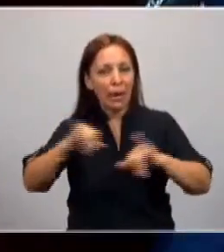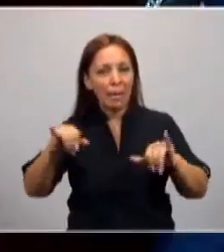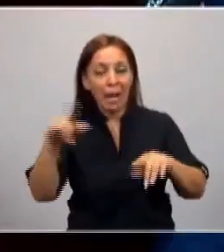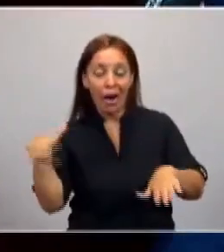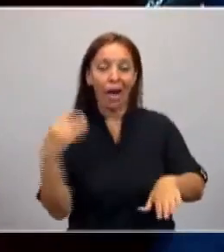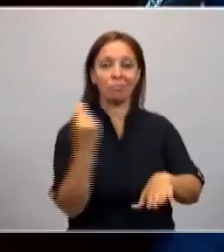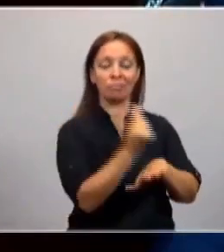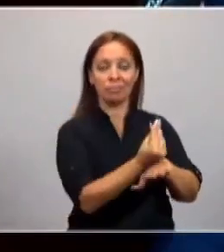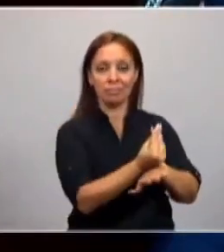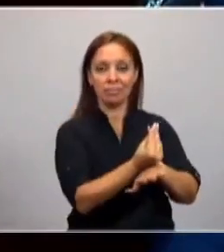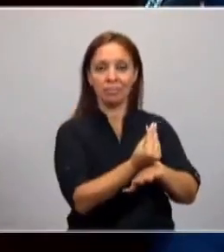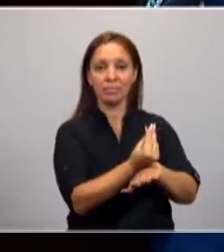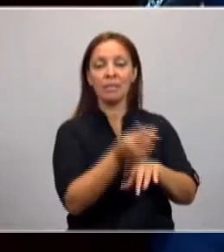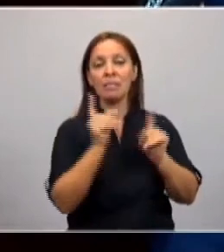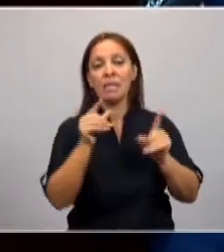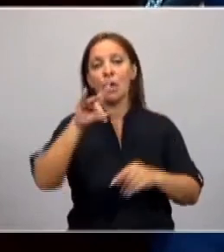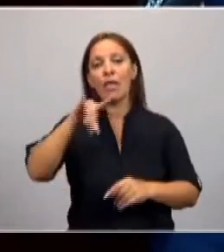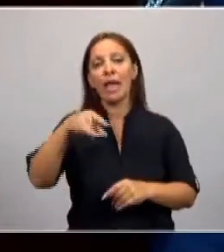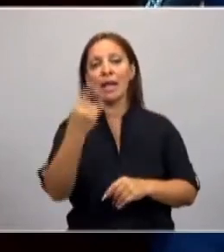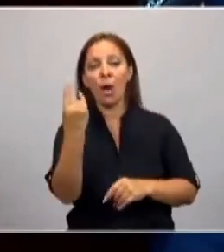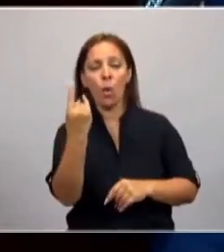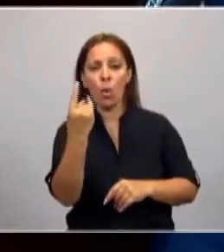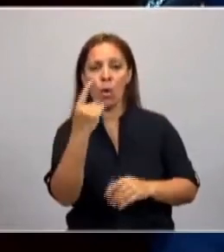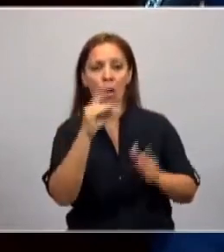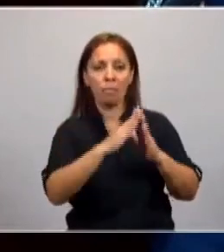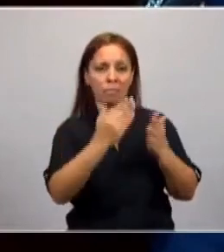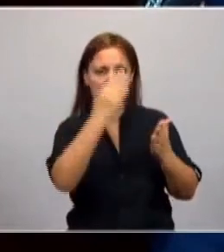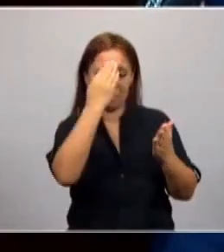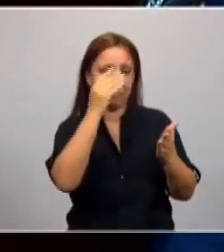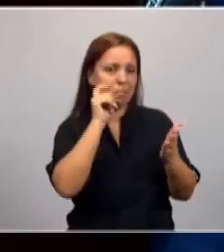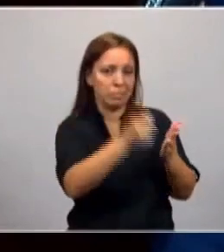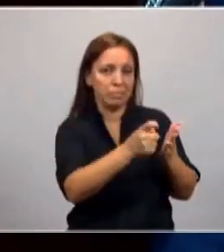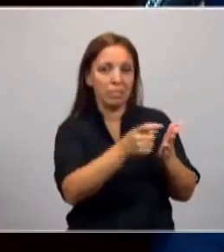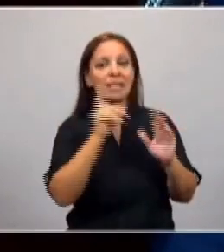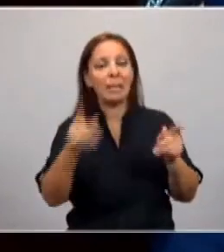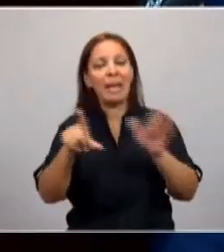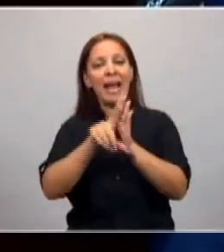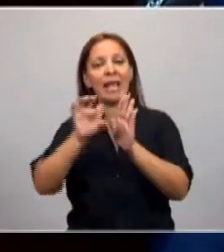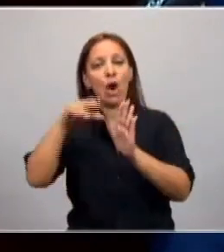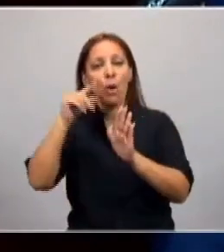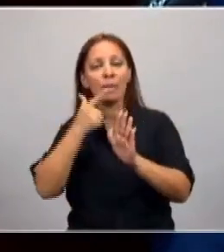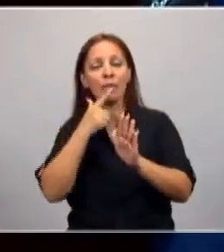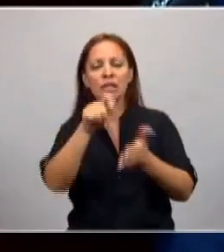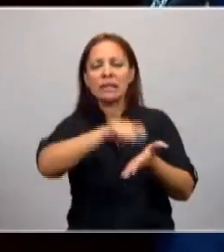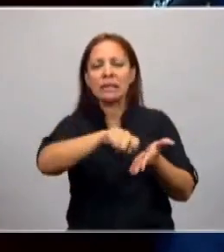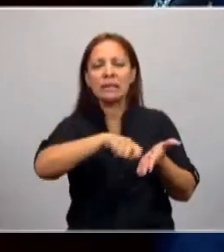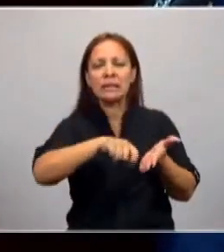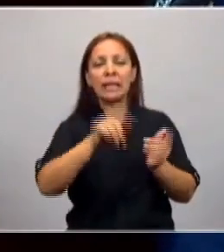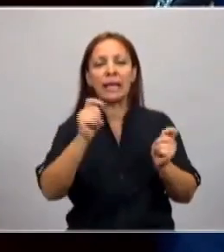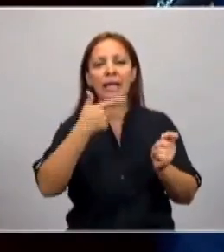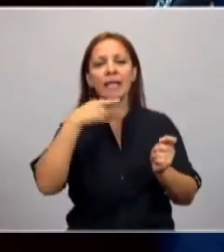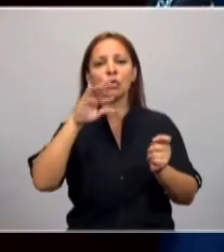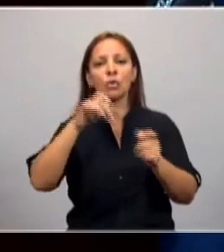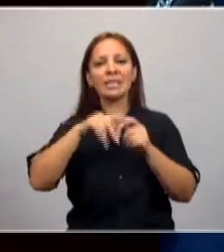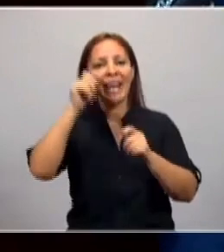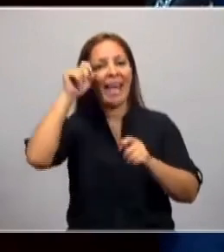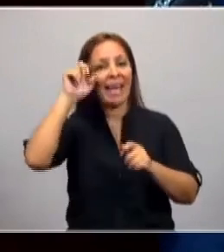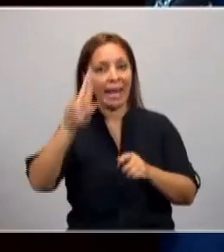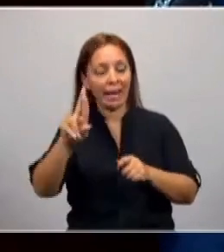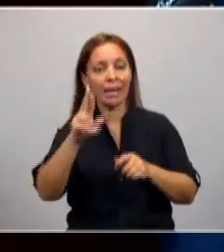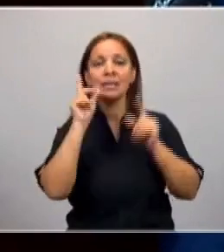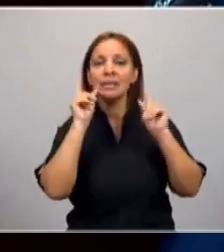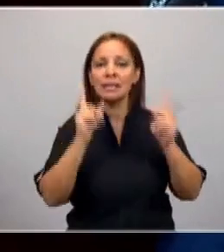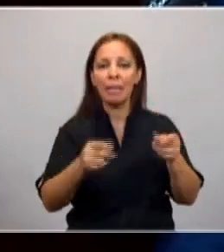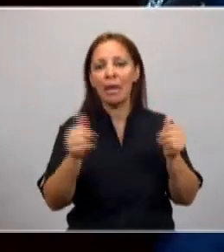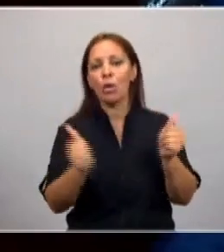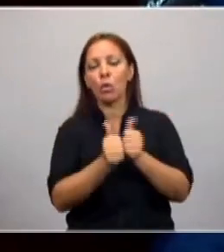campaña. Y el famoso DNU, ilegal, y la caída ley ómnibus fueron elaborados por Federico Sturzenegger, elenco estable